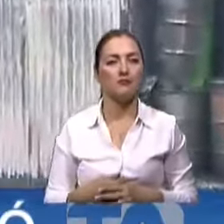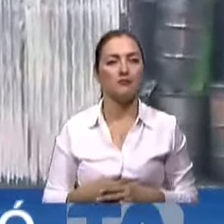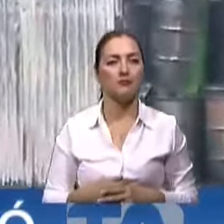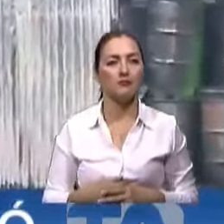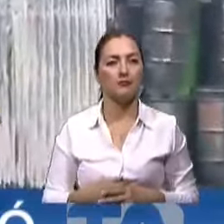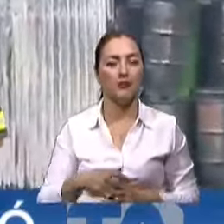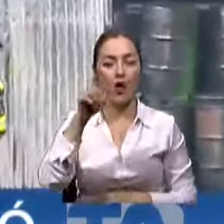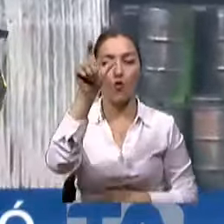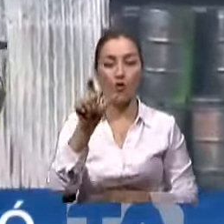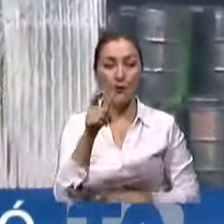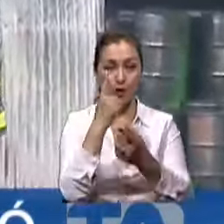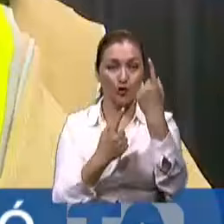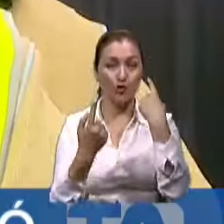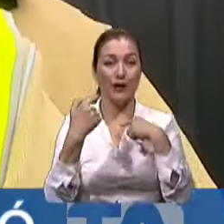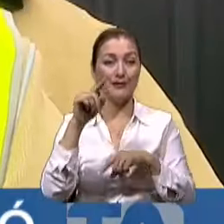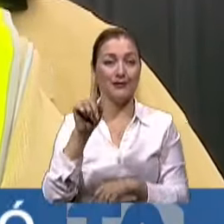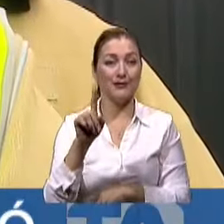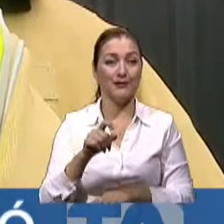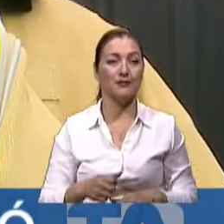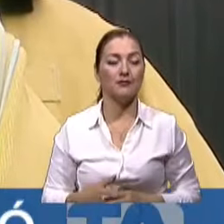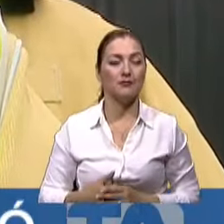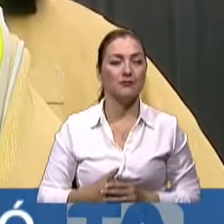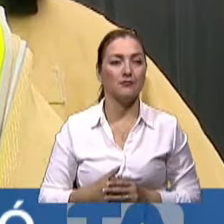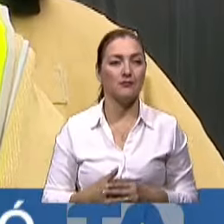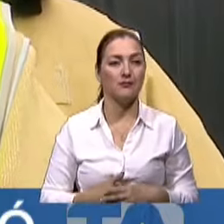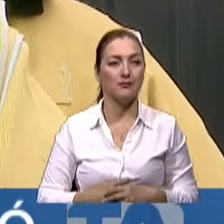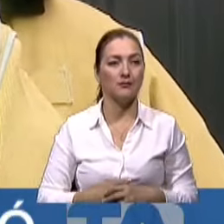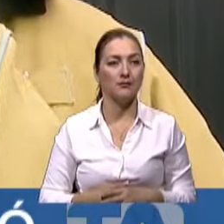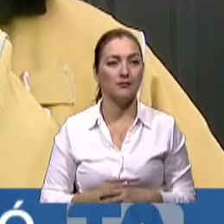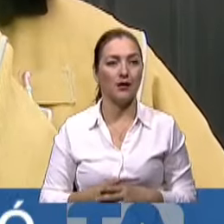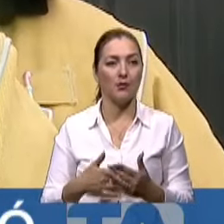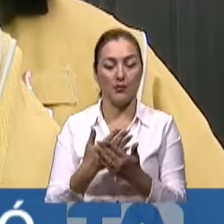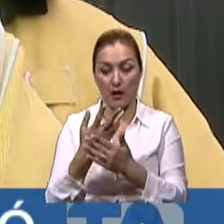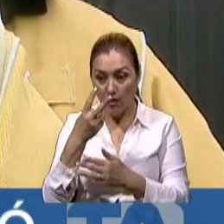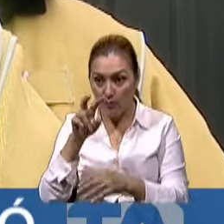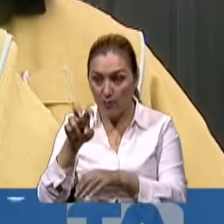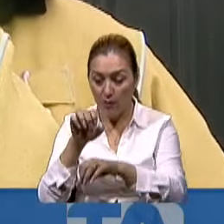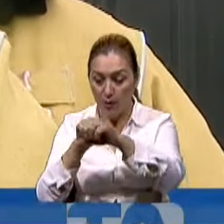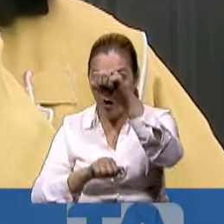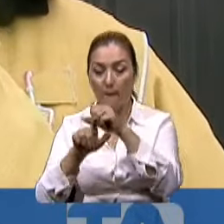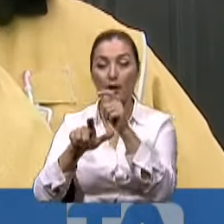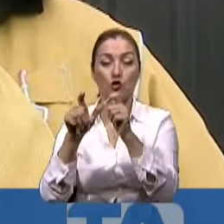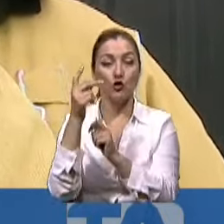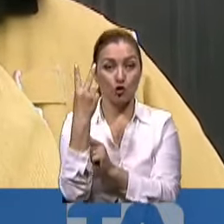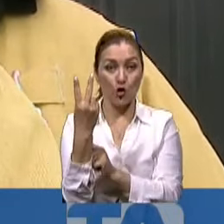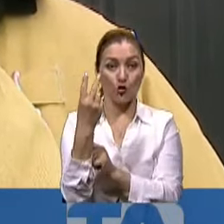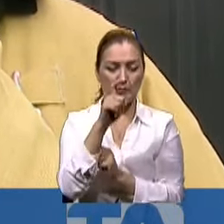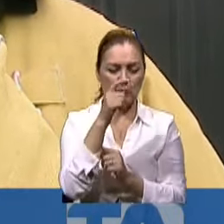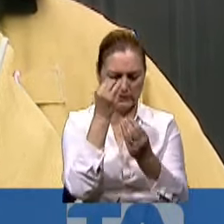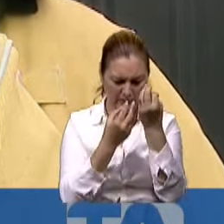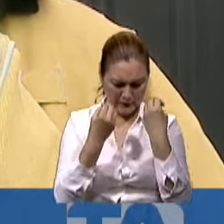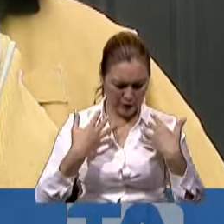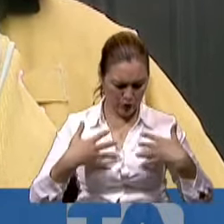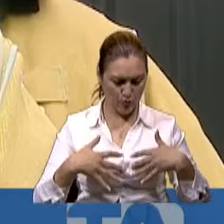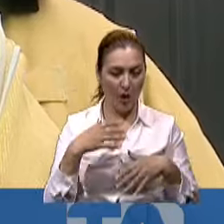cual una persona resultó herida. Estuvieron al momento que nosotros llegamos dos personas, una persona que tenía quemaduras leves que